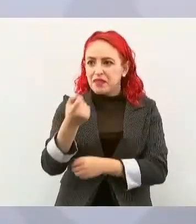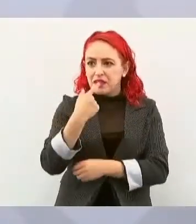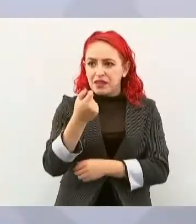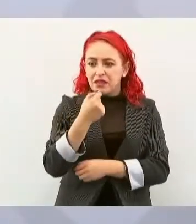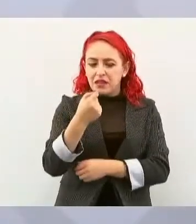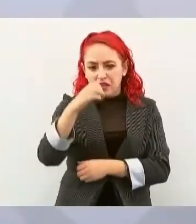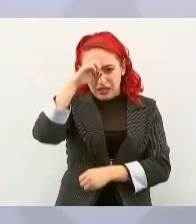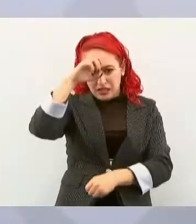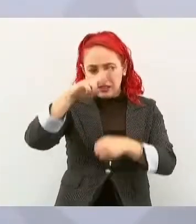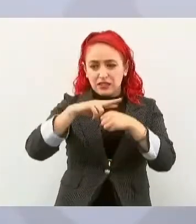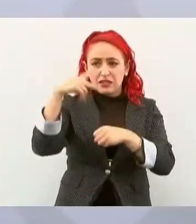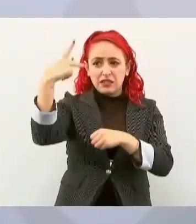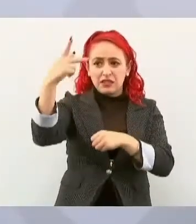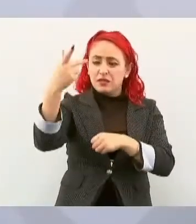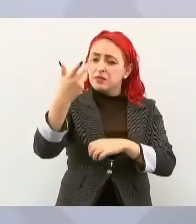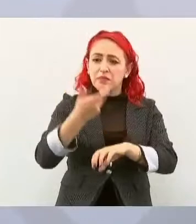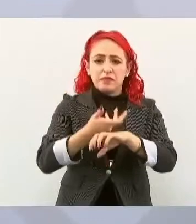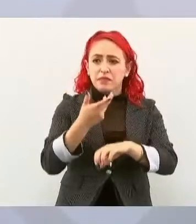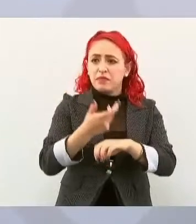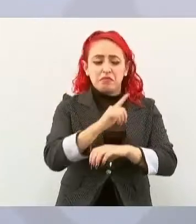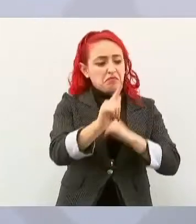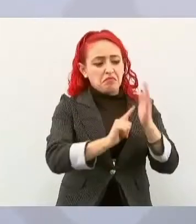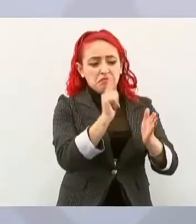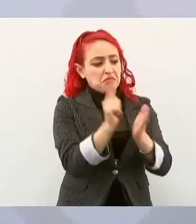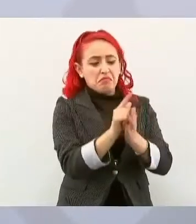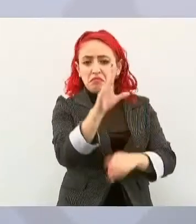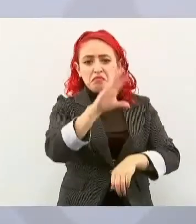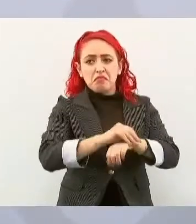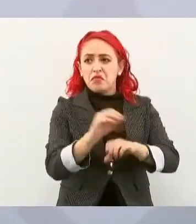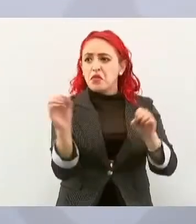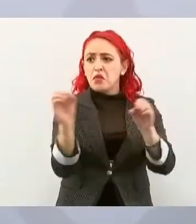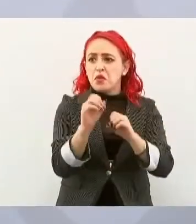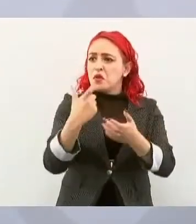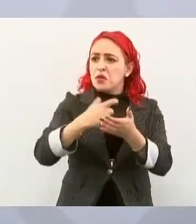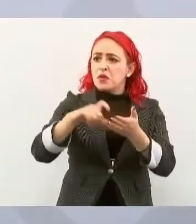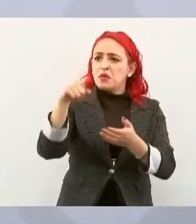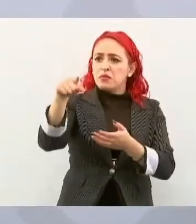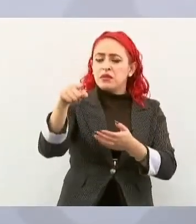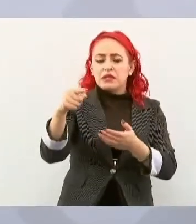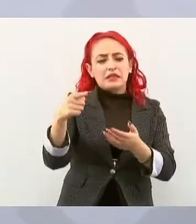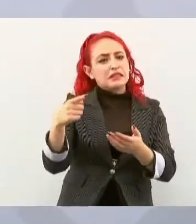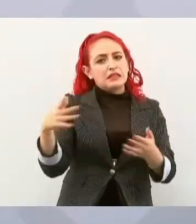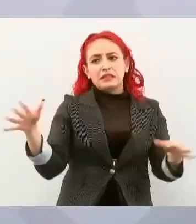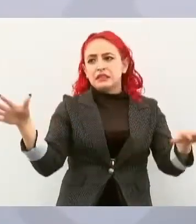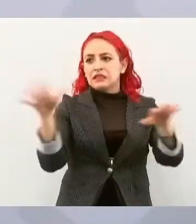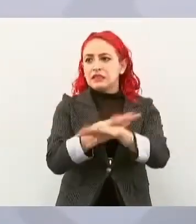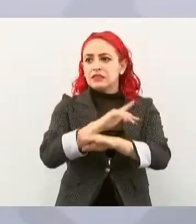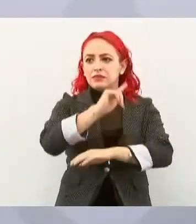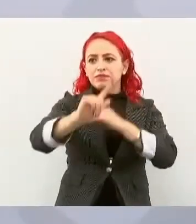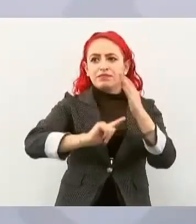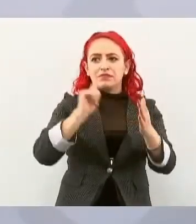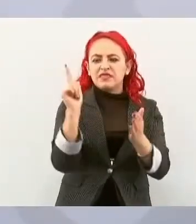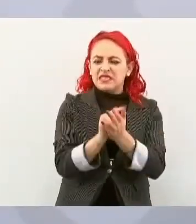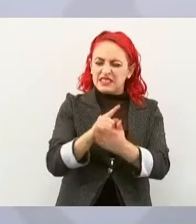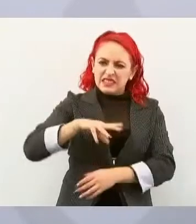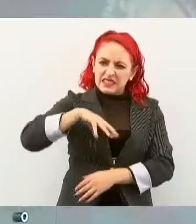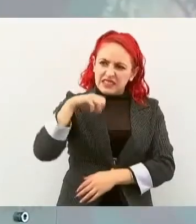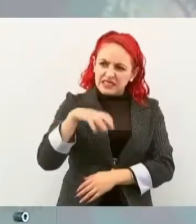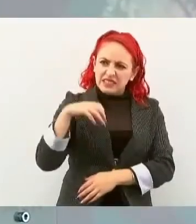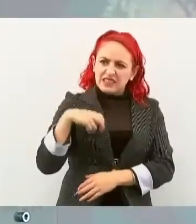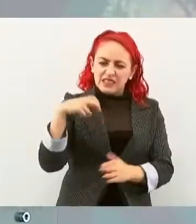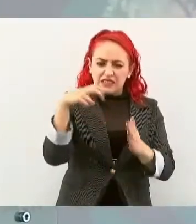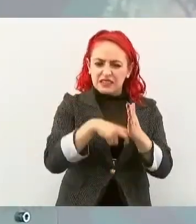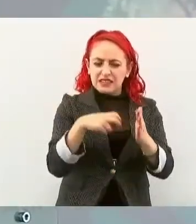el extranjero, las leyes no nos los permitían. Nos costó cambiar las leyes para